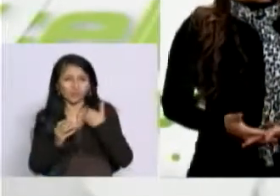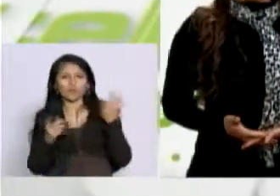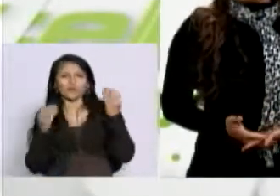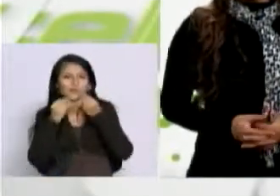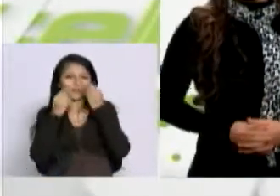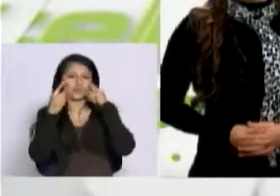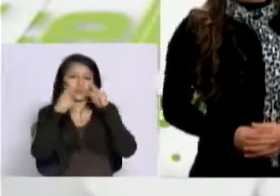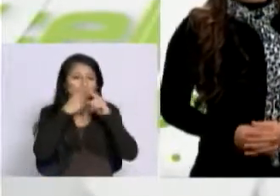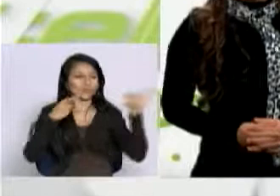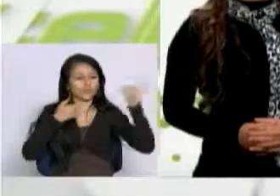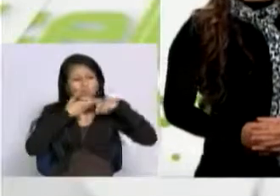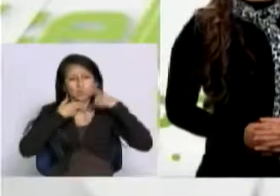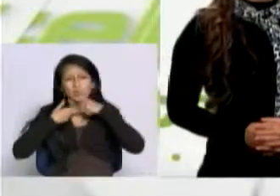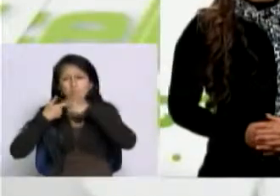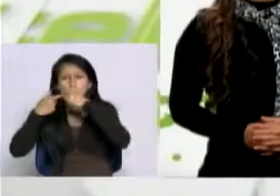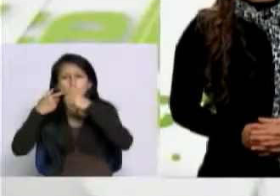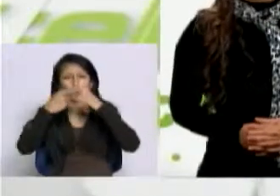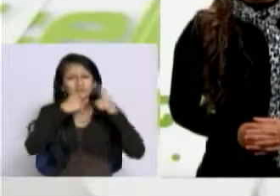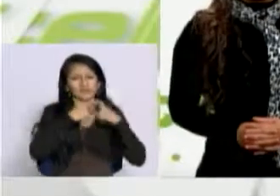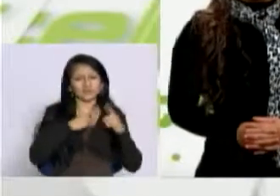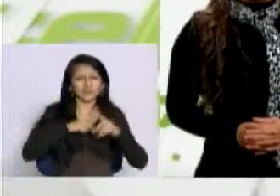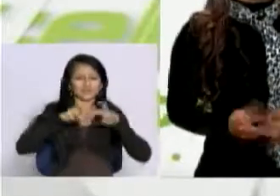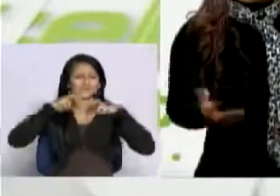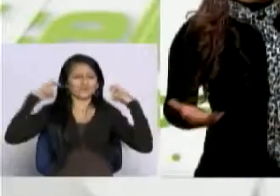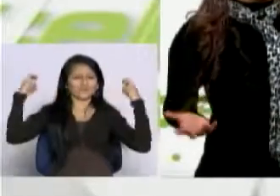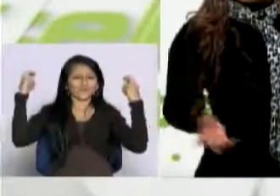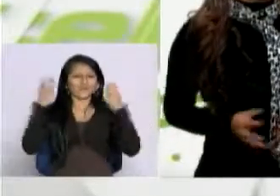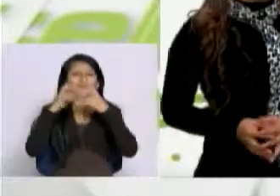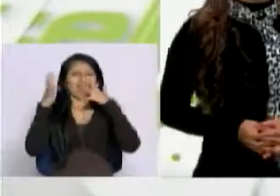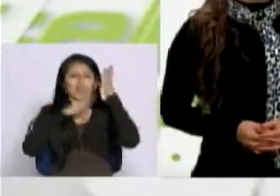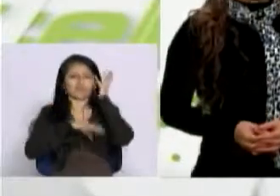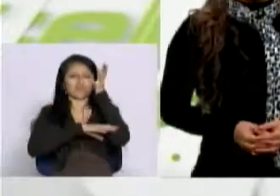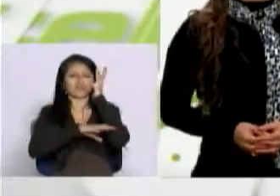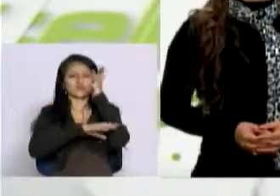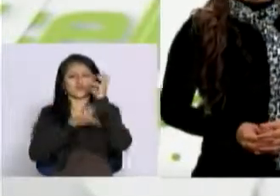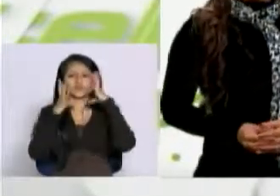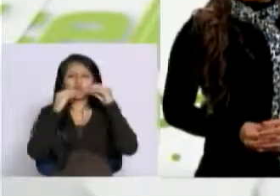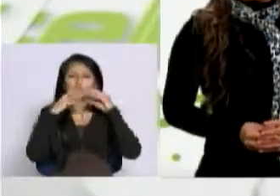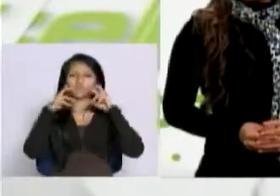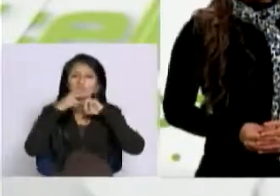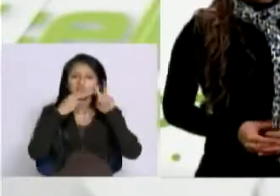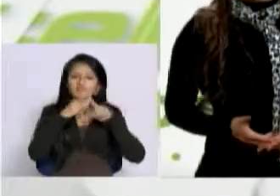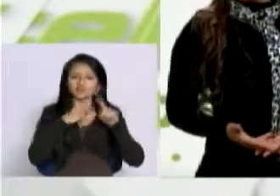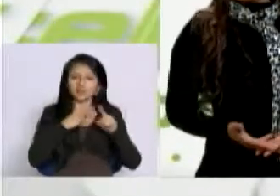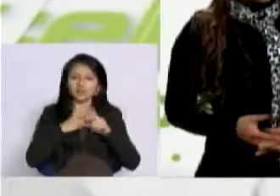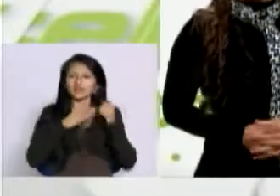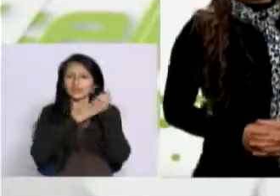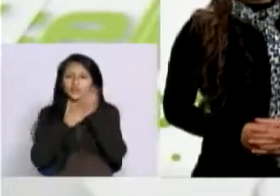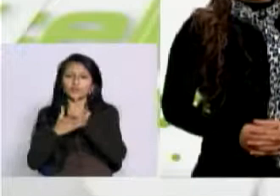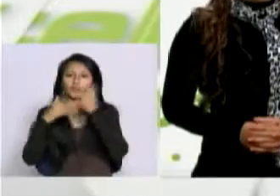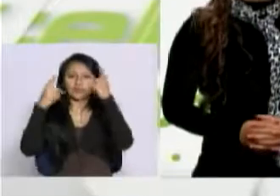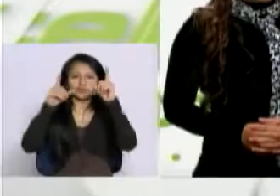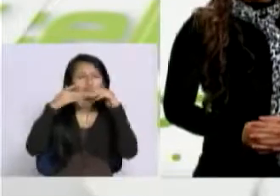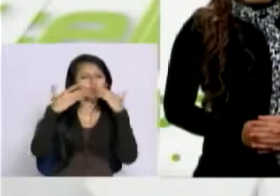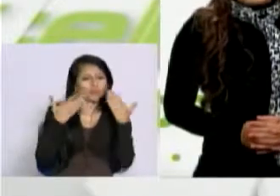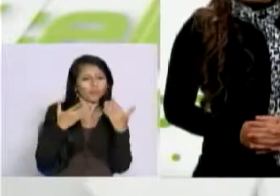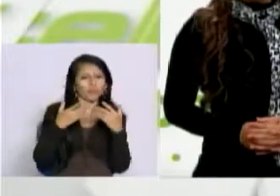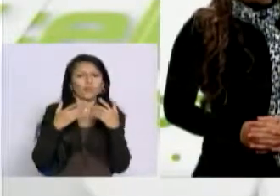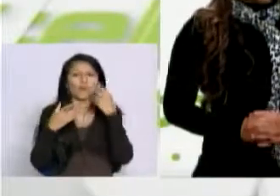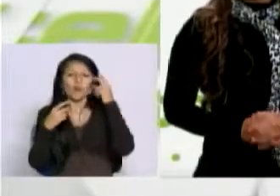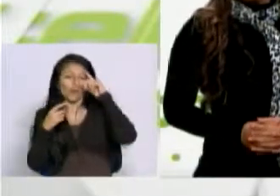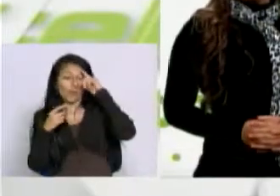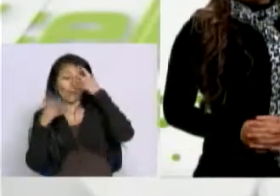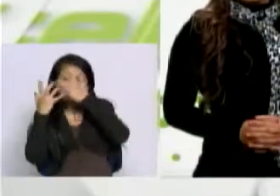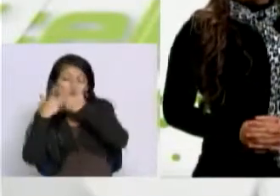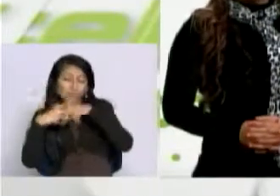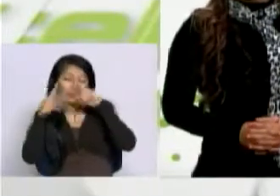sociedad de la televisión en un gran debate que se encargue de abrir el diálogo entre lo público y lo privado, lo regional,